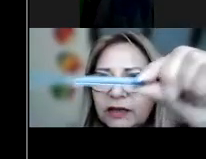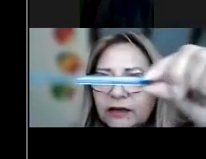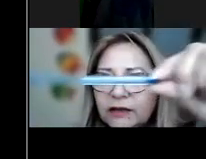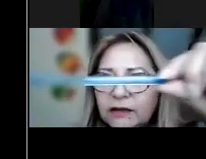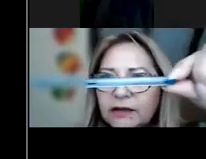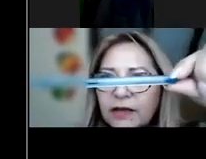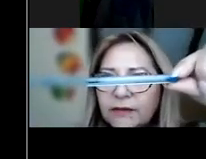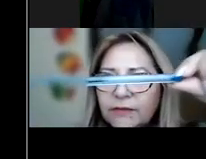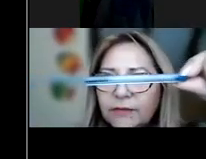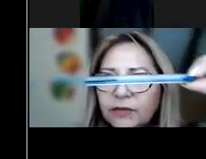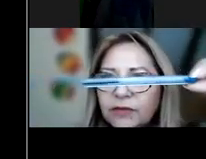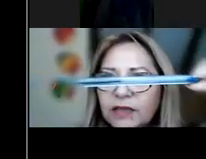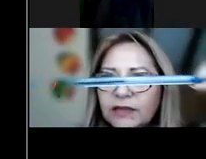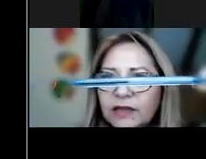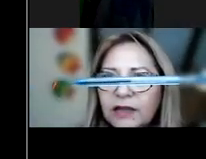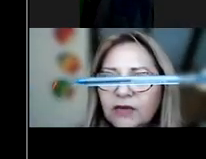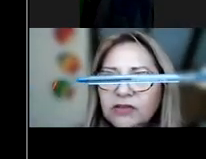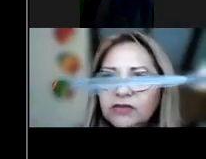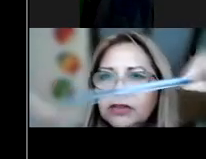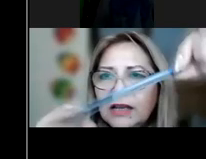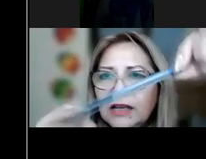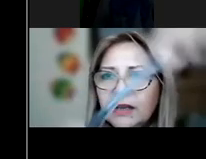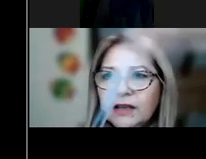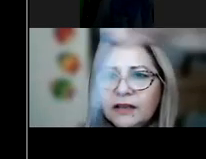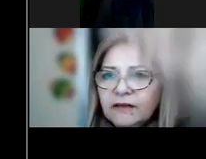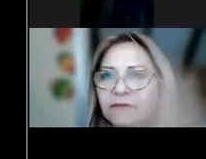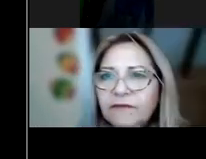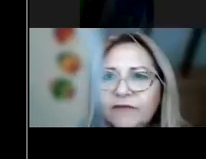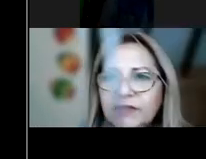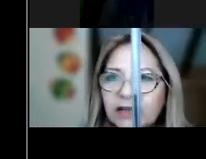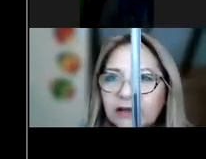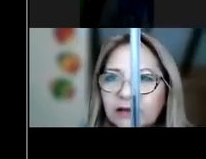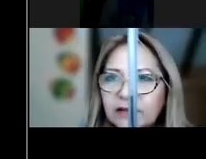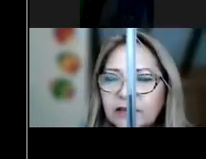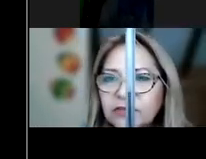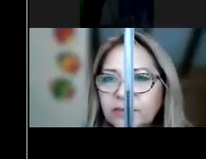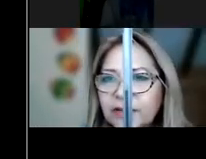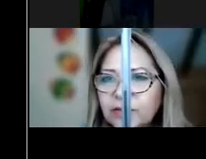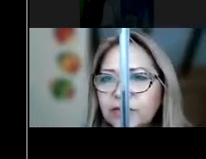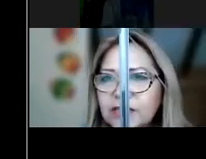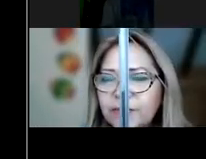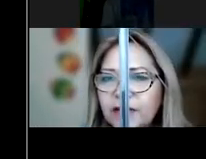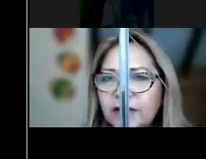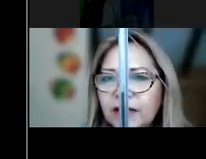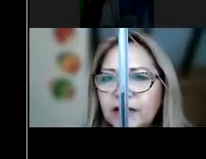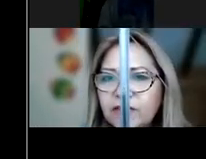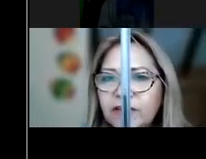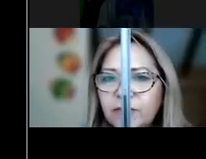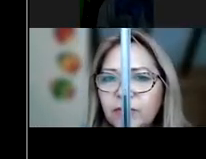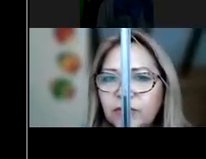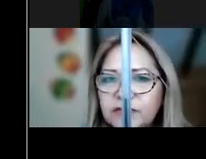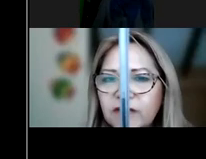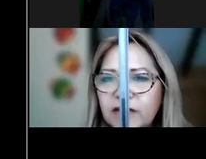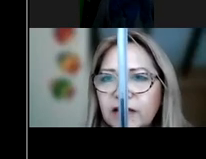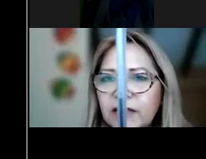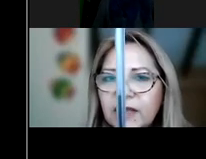horizontal, ¿ya? Para que ustedes tengan horizontal, vertical. Entonces, para que ustedes sepan a qué nos referimos